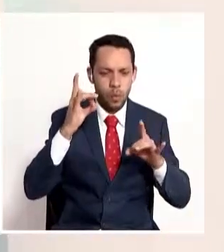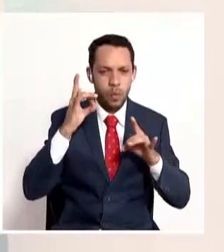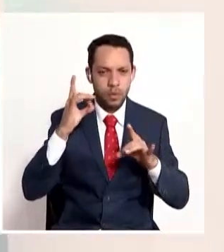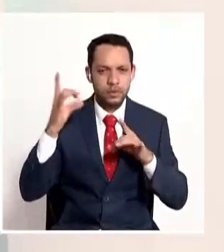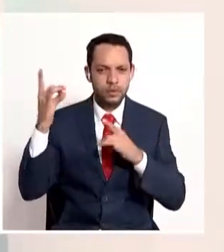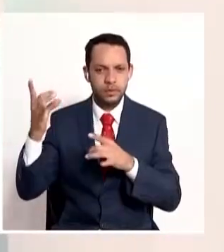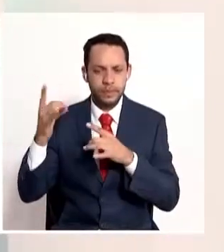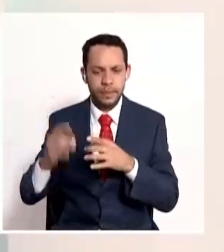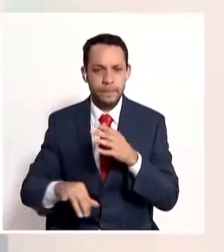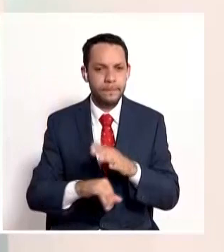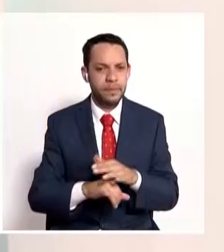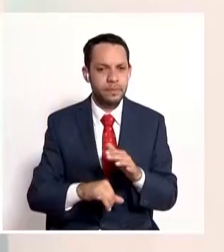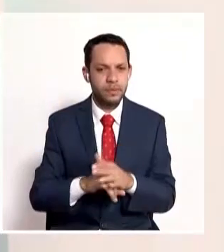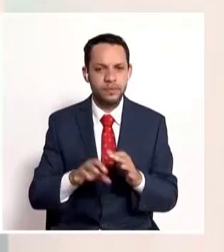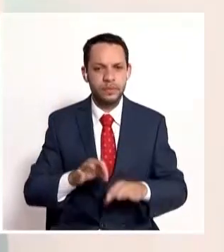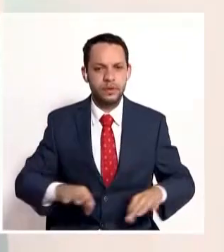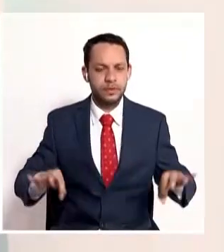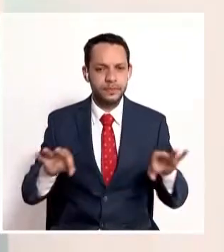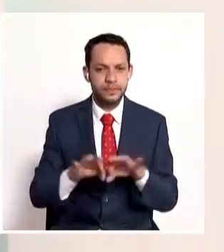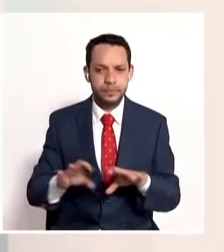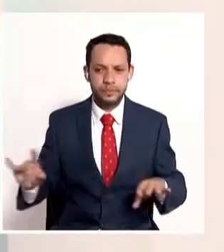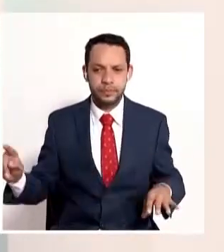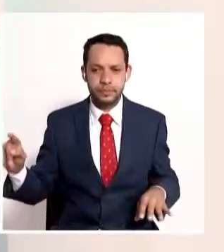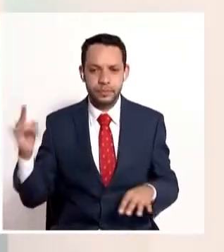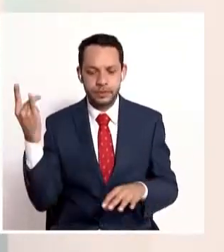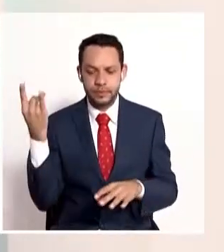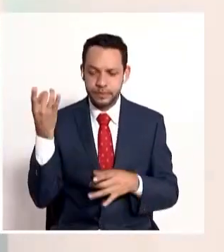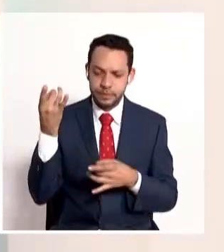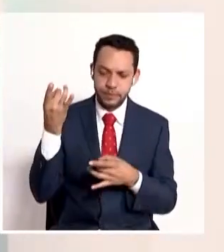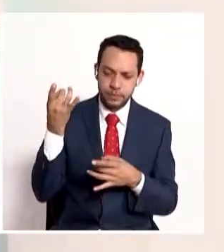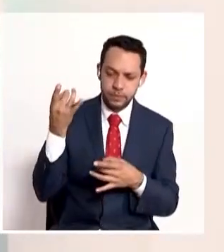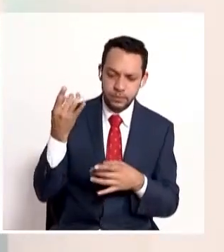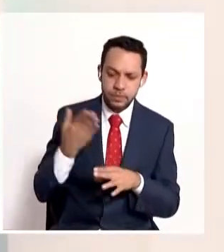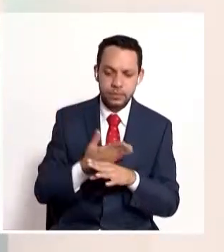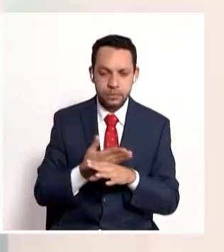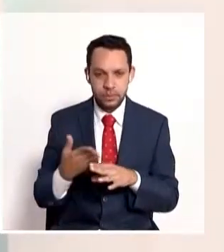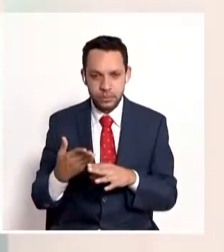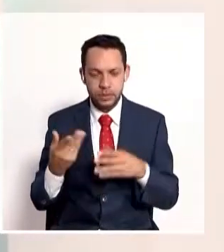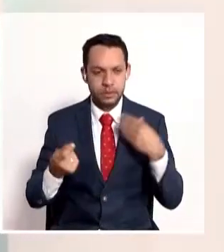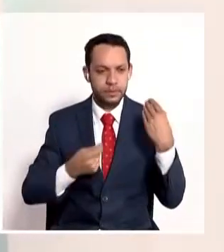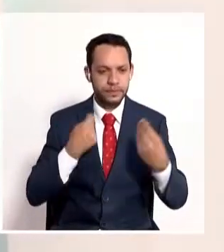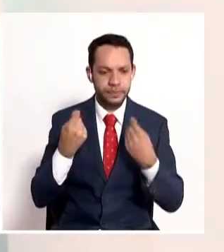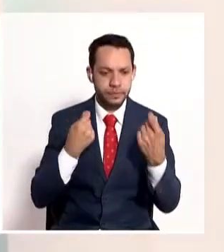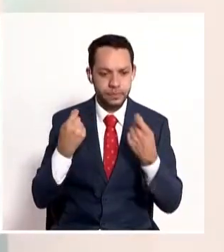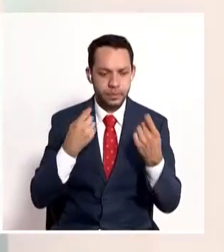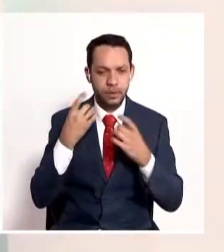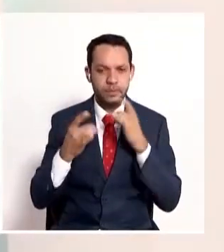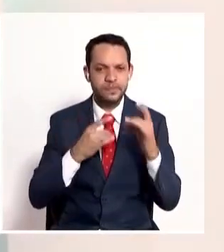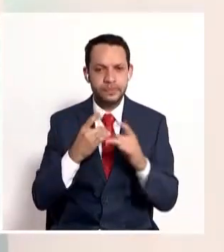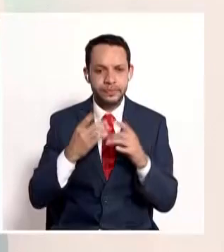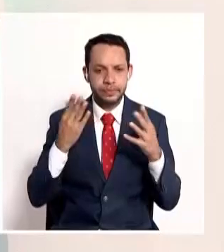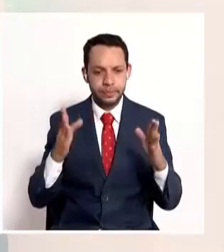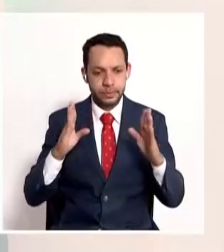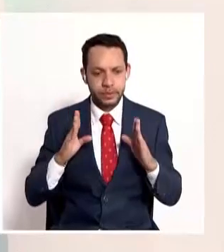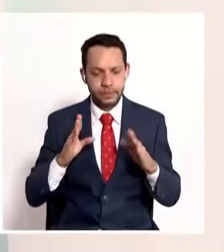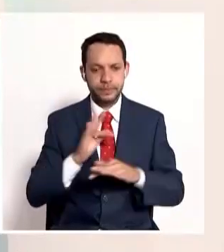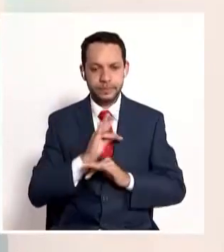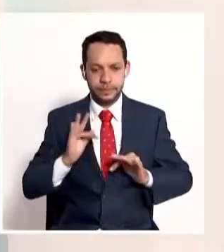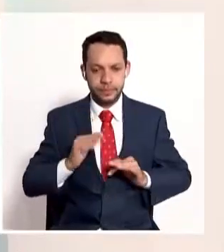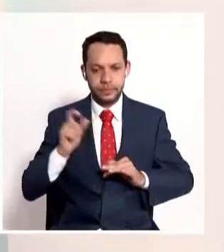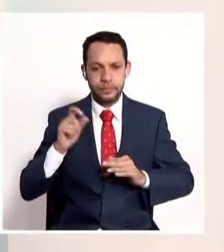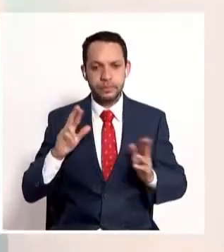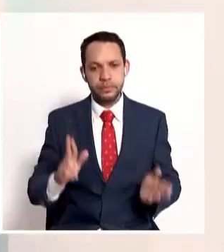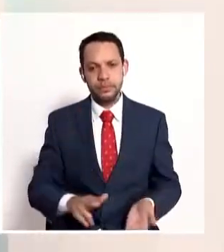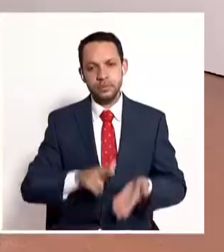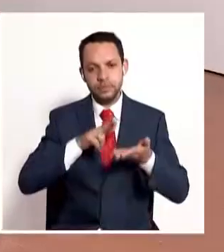lo importante cuando aparecen estos dolores es llegar a un buen diagnóstico para hacer un buen tratamiento y claramente hacerlo desde